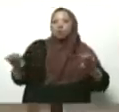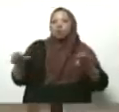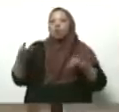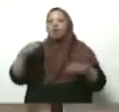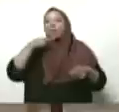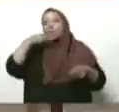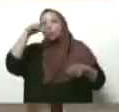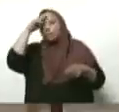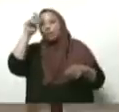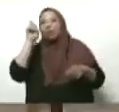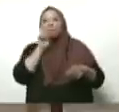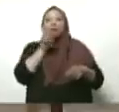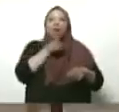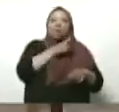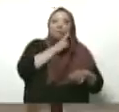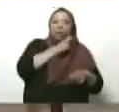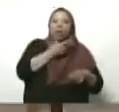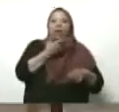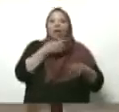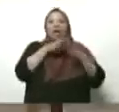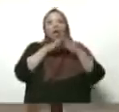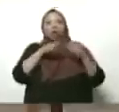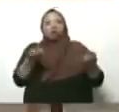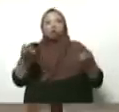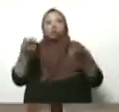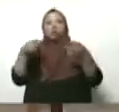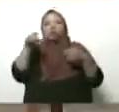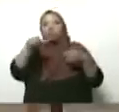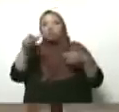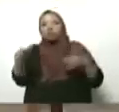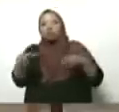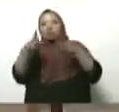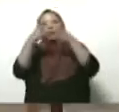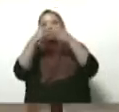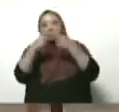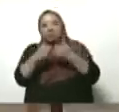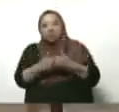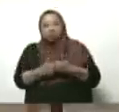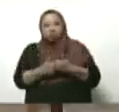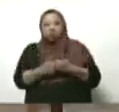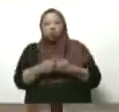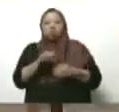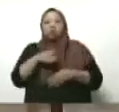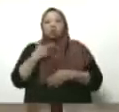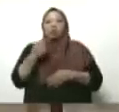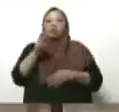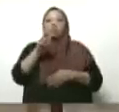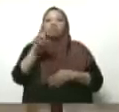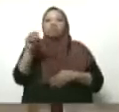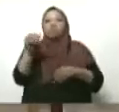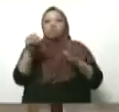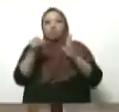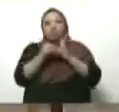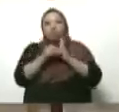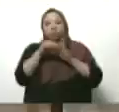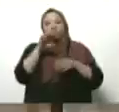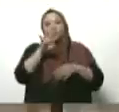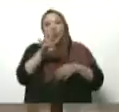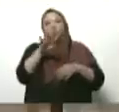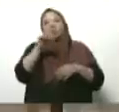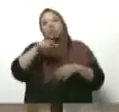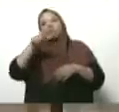de personal administrativo y obrero así como estudiantes con un aproximado de 20 mil 400